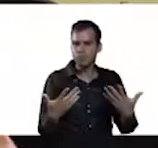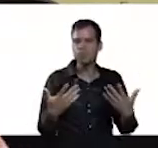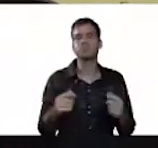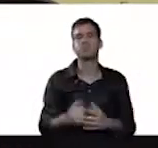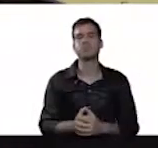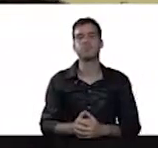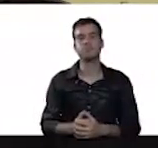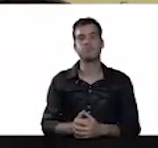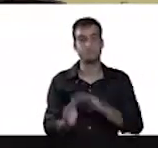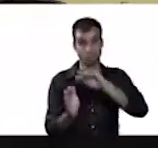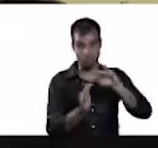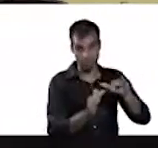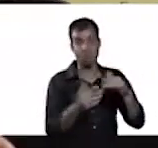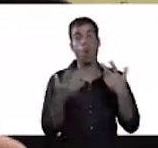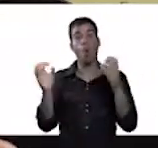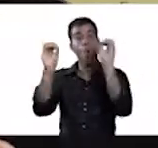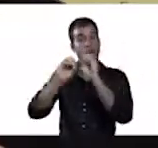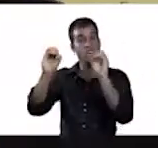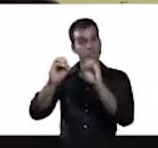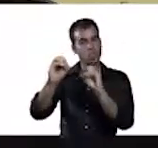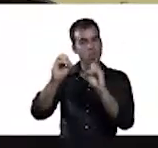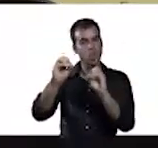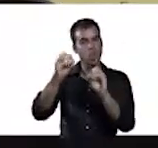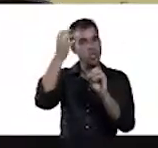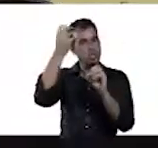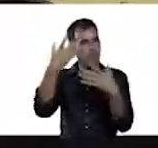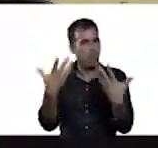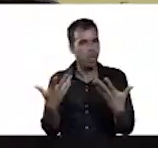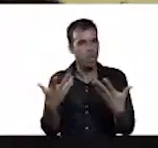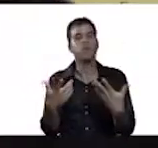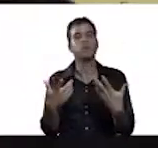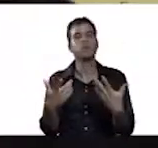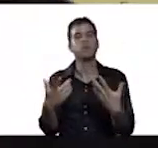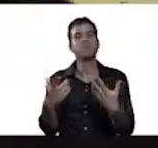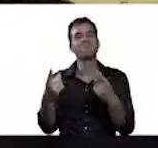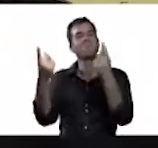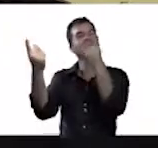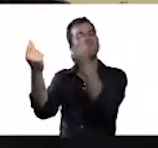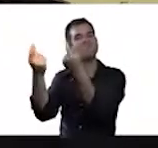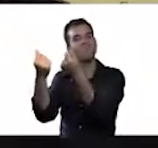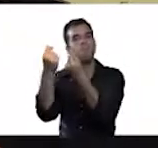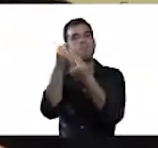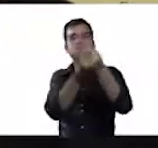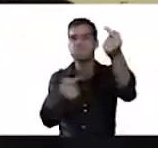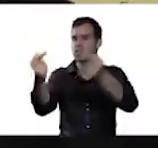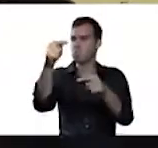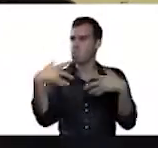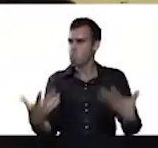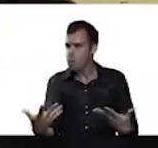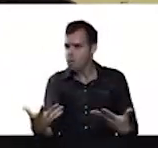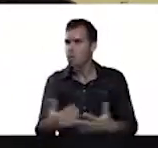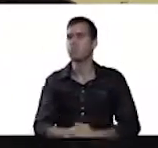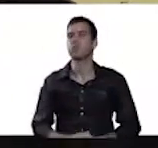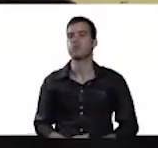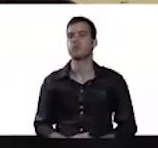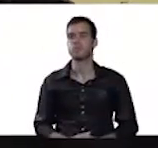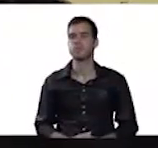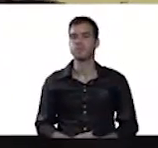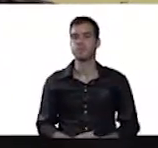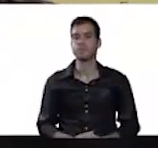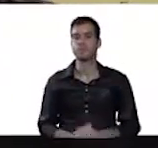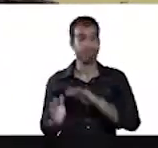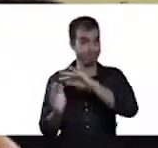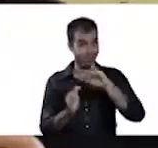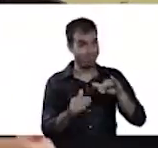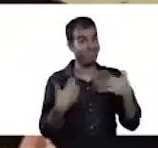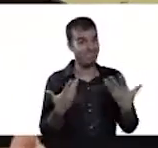organización del Estado, actividades económicas fundamentales y los aportes